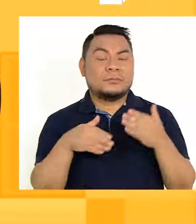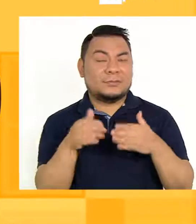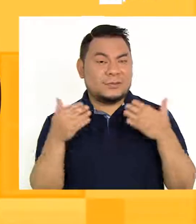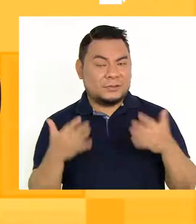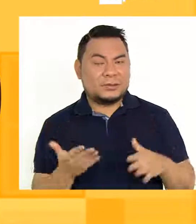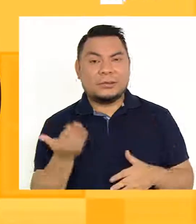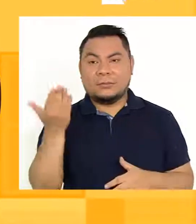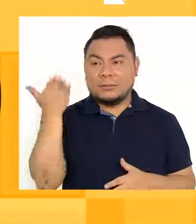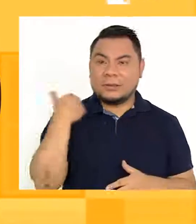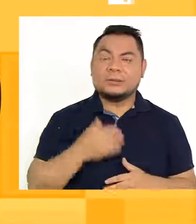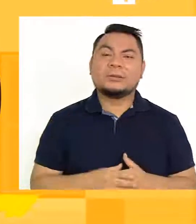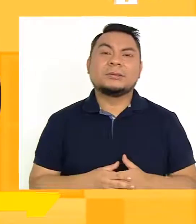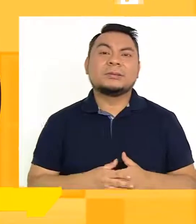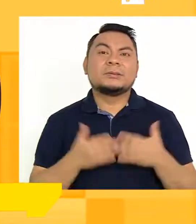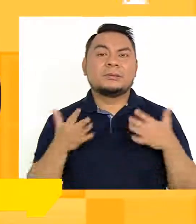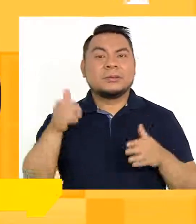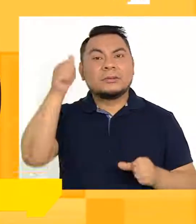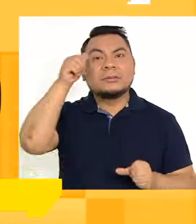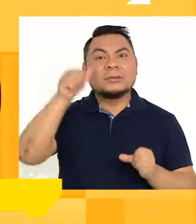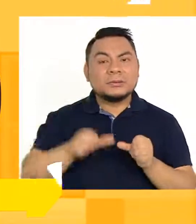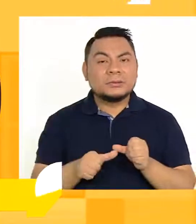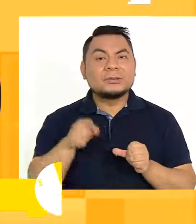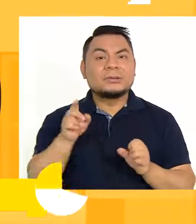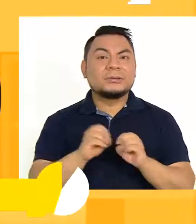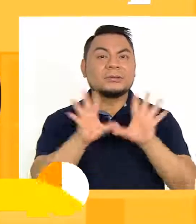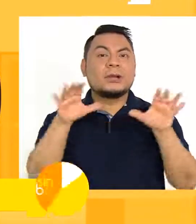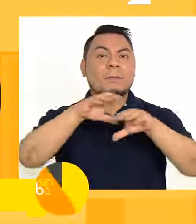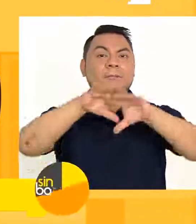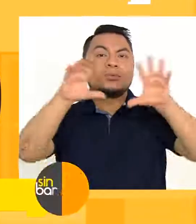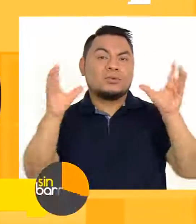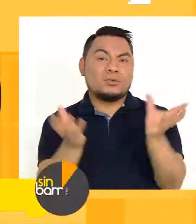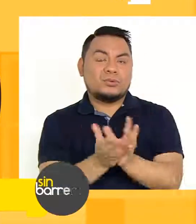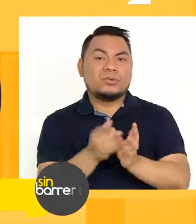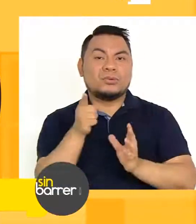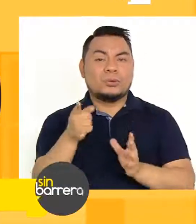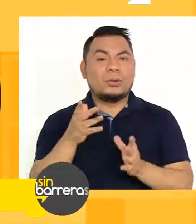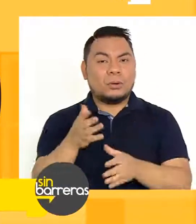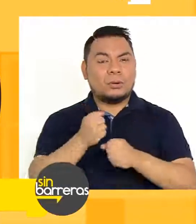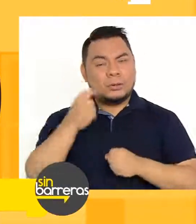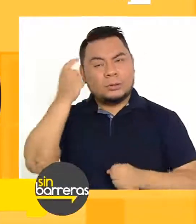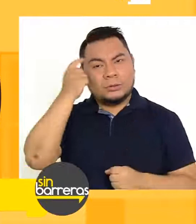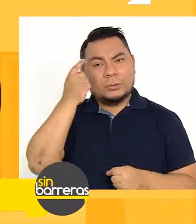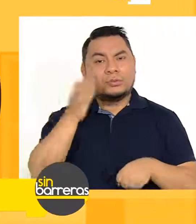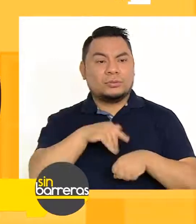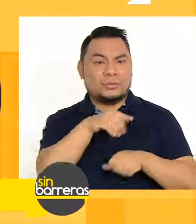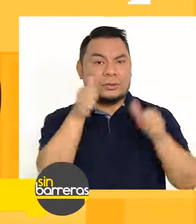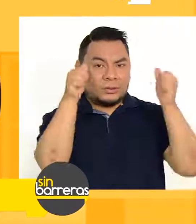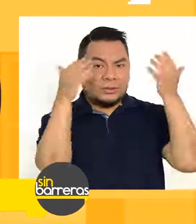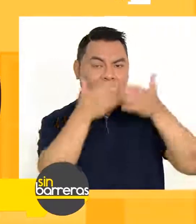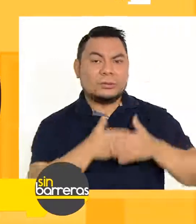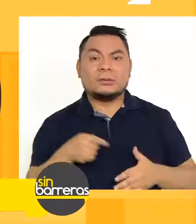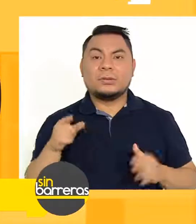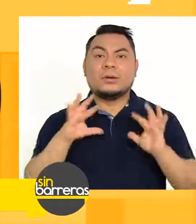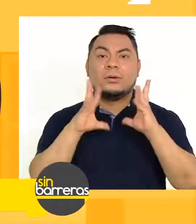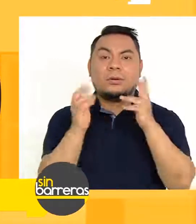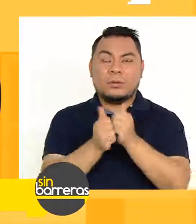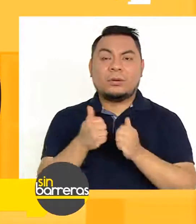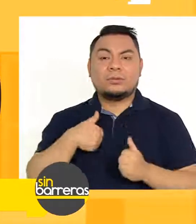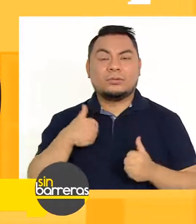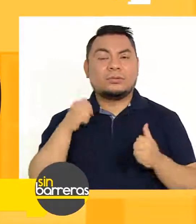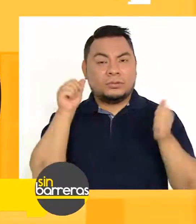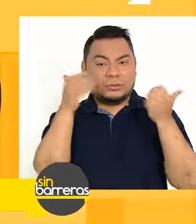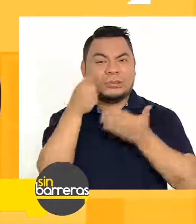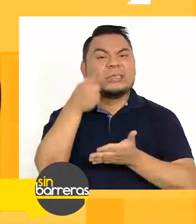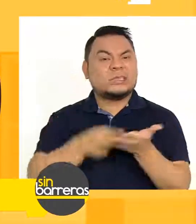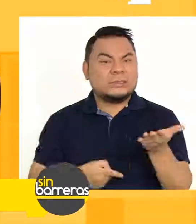El 2 de abril pasado hemos recordado el Día Mundial de Toma de Conciencia sobre el Autismo. Y